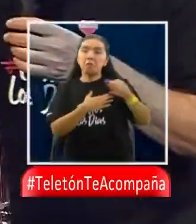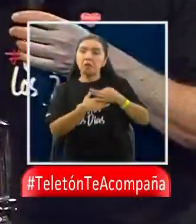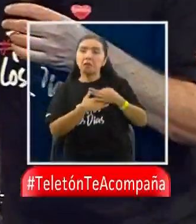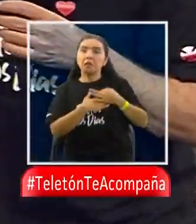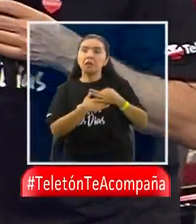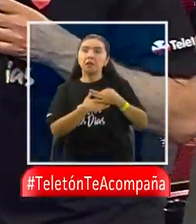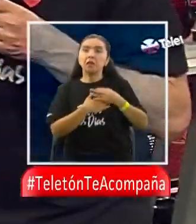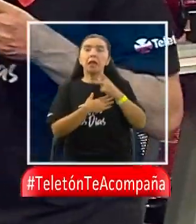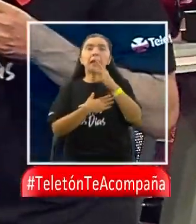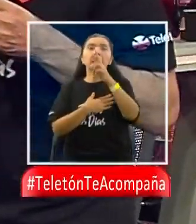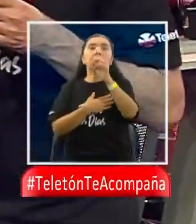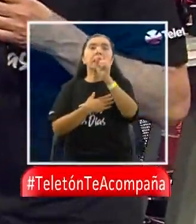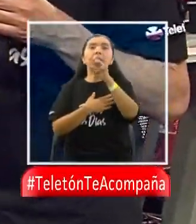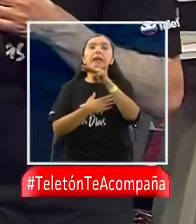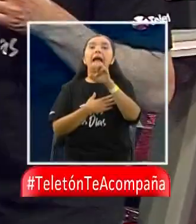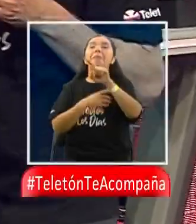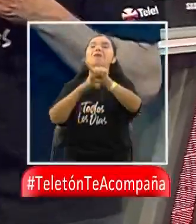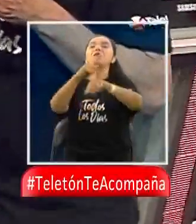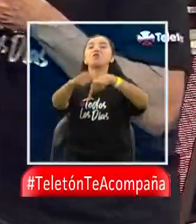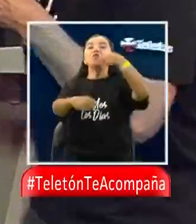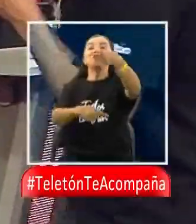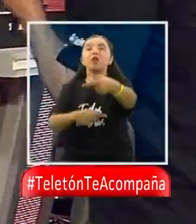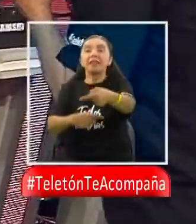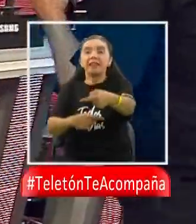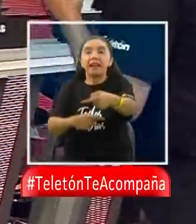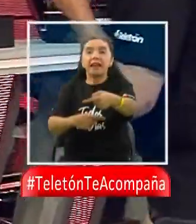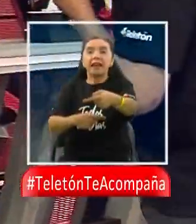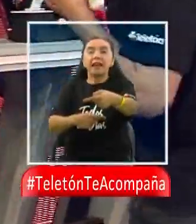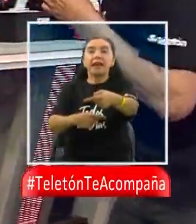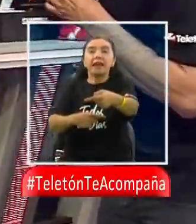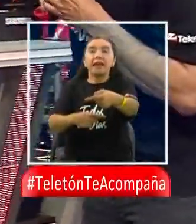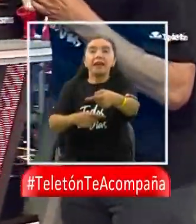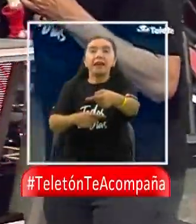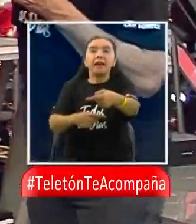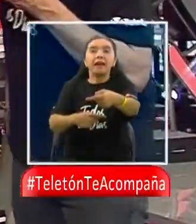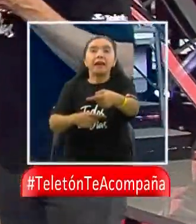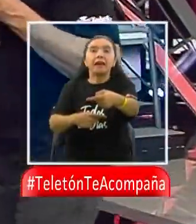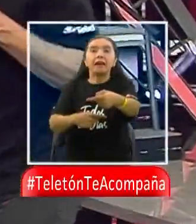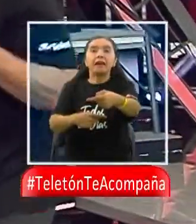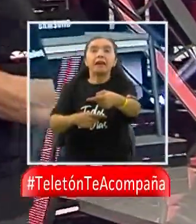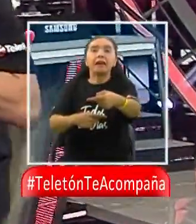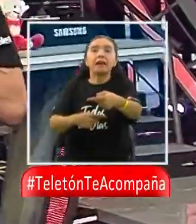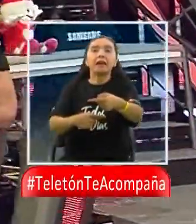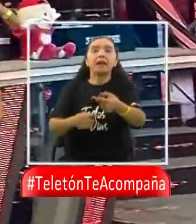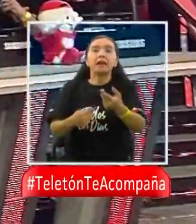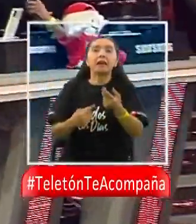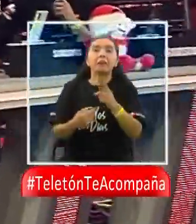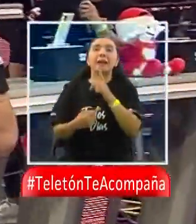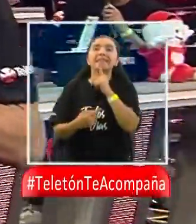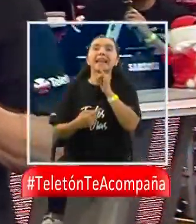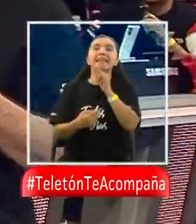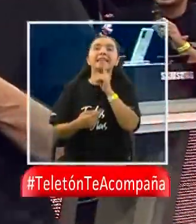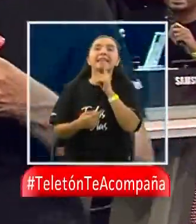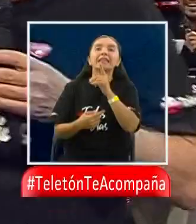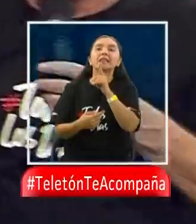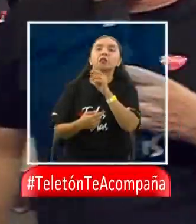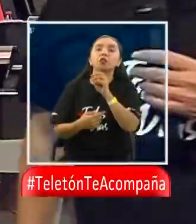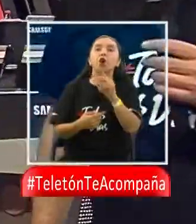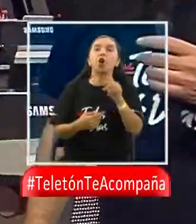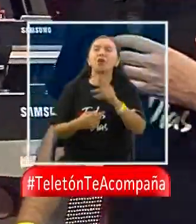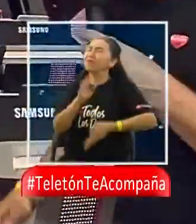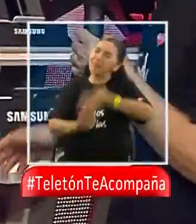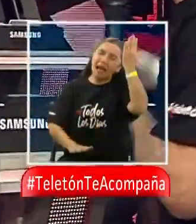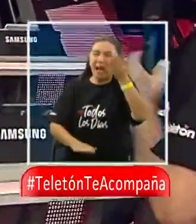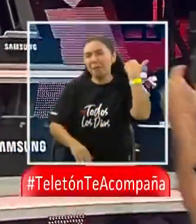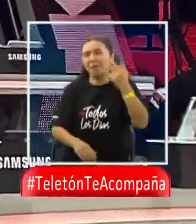con Kramer? ¿Cuándo viene Kramer? Kramer viene a la vuelta, viejo. ¿Y qué pasa con la Ignacia Antonia, que es la reina de TikTok? Yo sé cómo yo te hago un video de TikTok. Viene a la vuelta. Ya vamos a